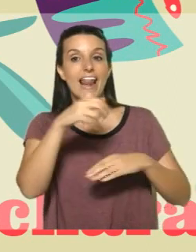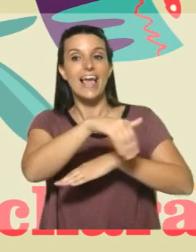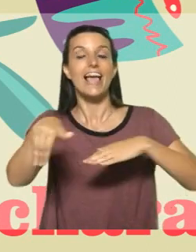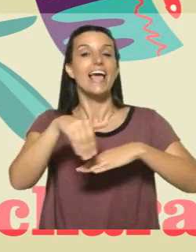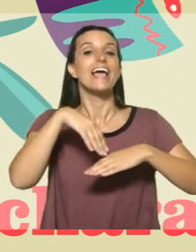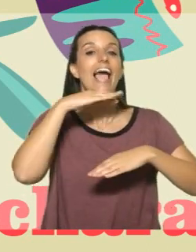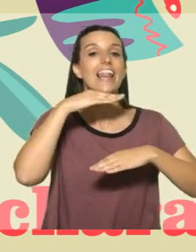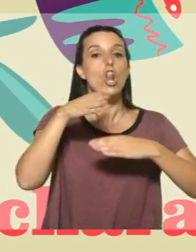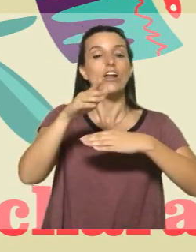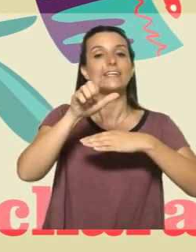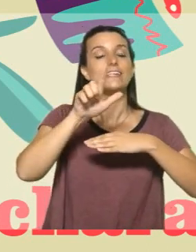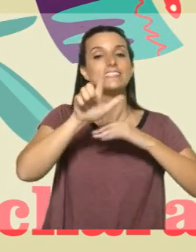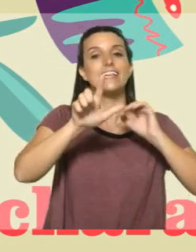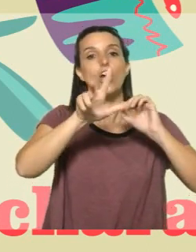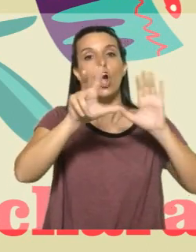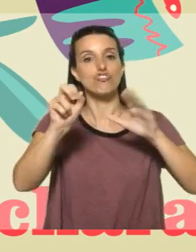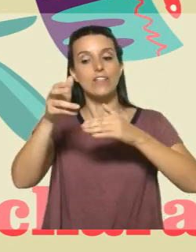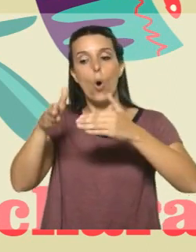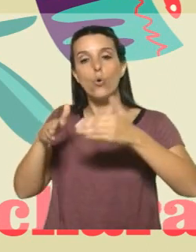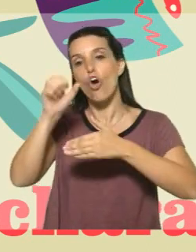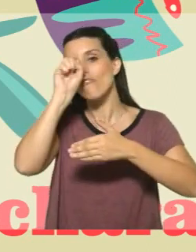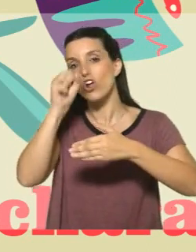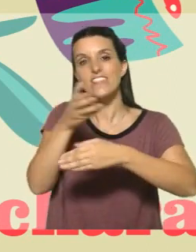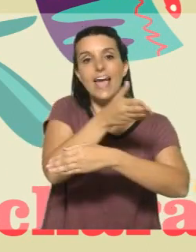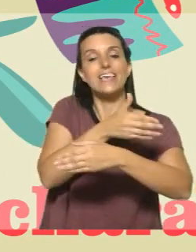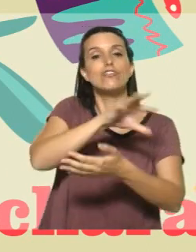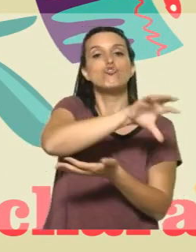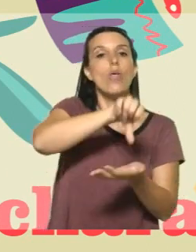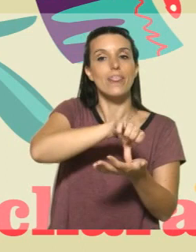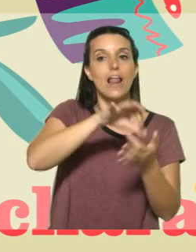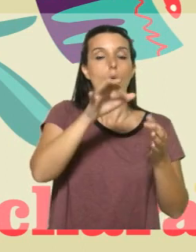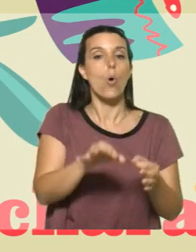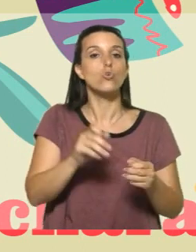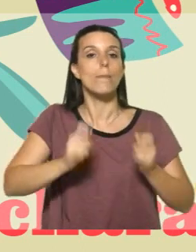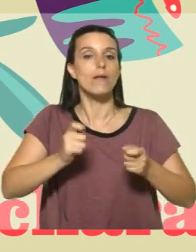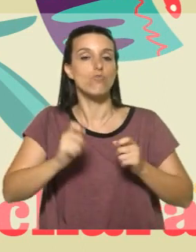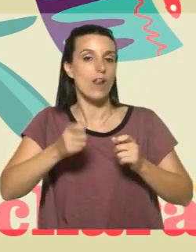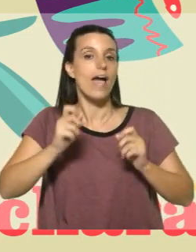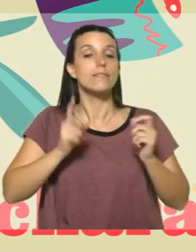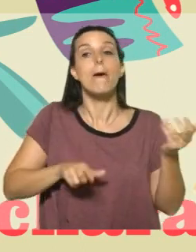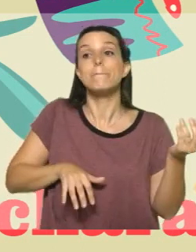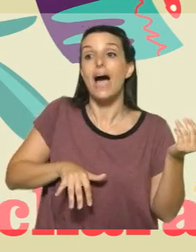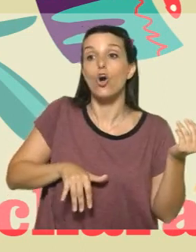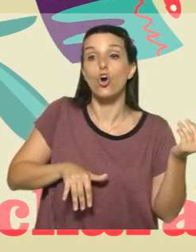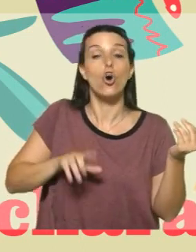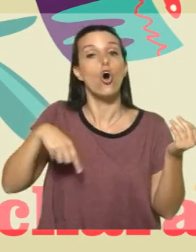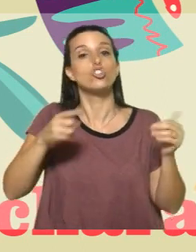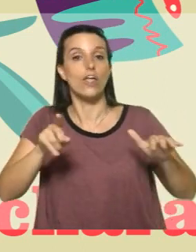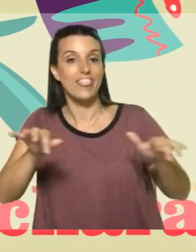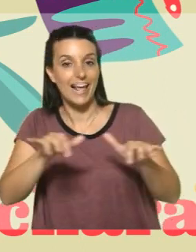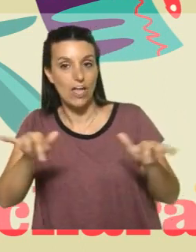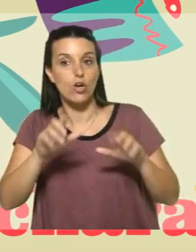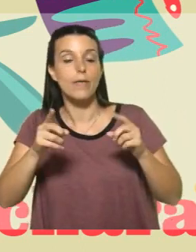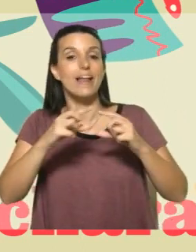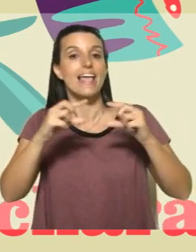es entre Florida y Ciudadela. Exacto. Voy a estar presentándome con Martín Ibarburu en batería, Marco Messina en el bajo, Nacho Labrán en teclados, entradas